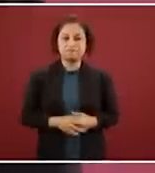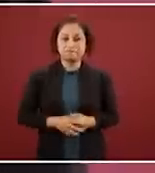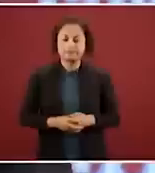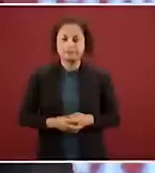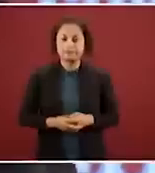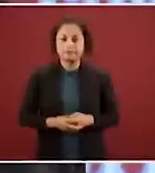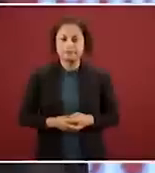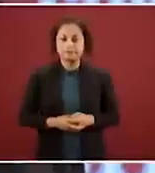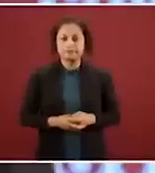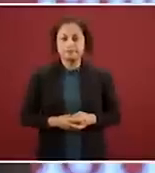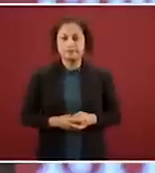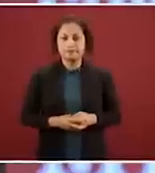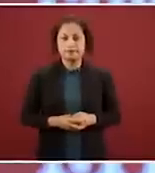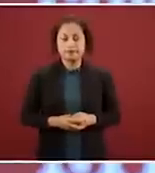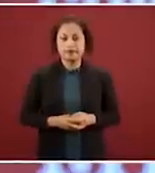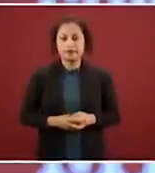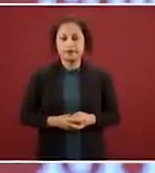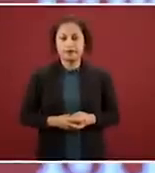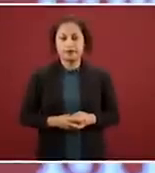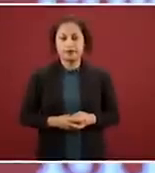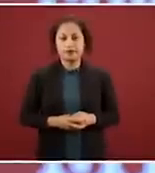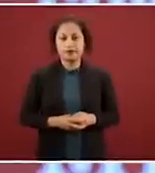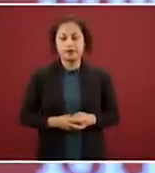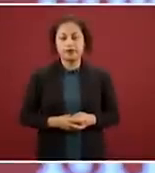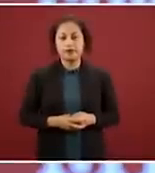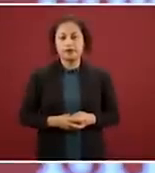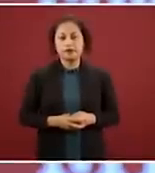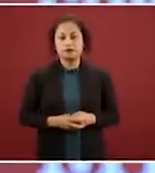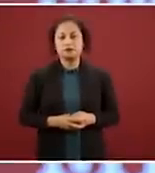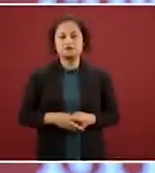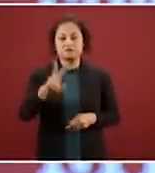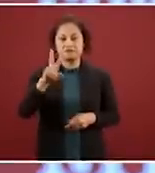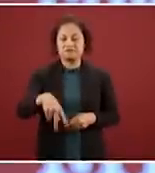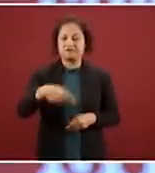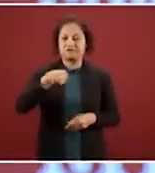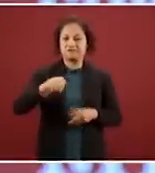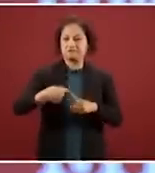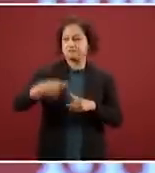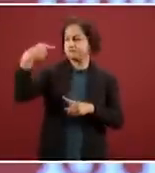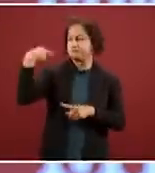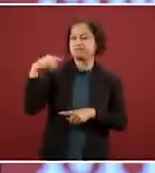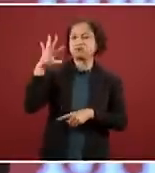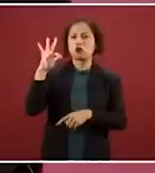Al contrario, puedo decir que llevo más de 40 años